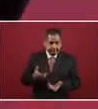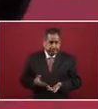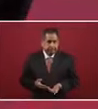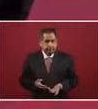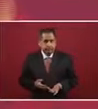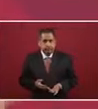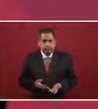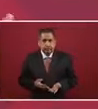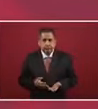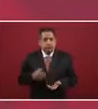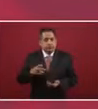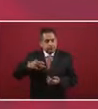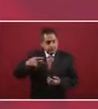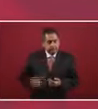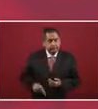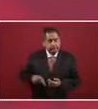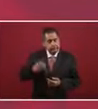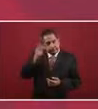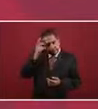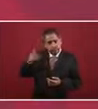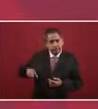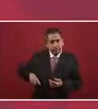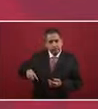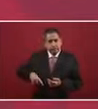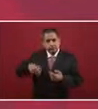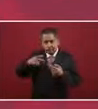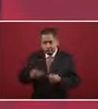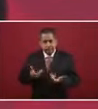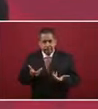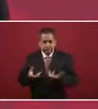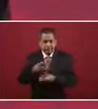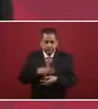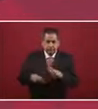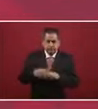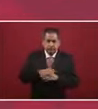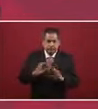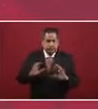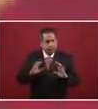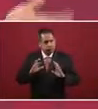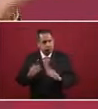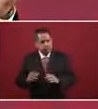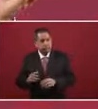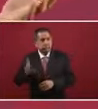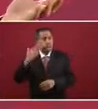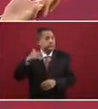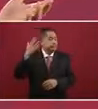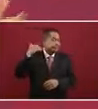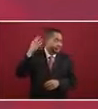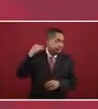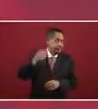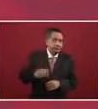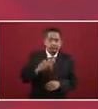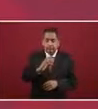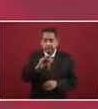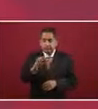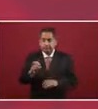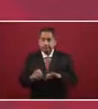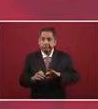es de la nación, porque llegó el momento en que ya no era de la nación,